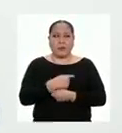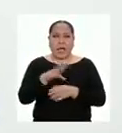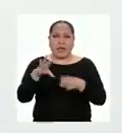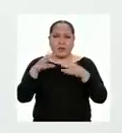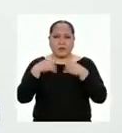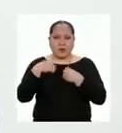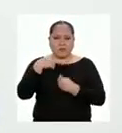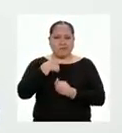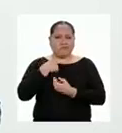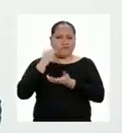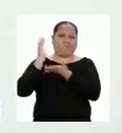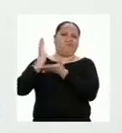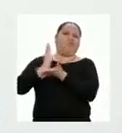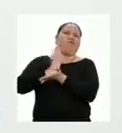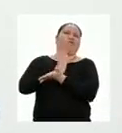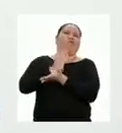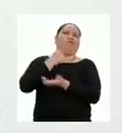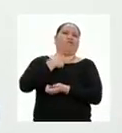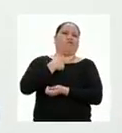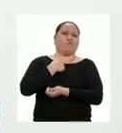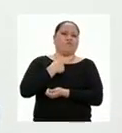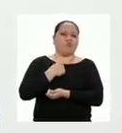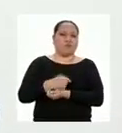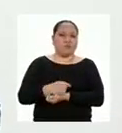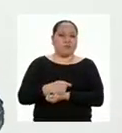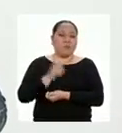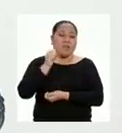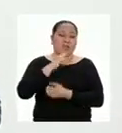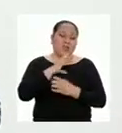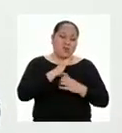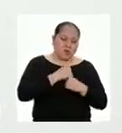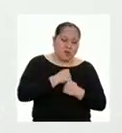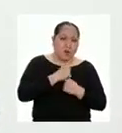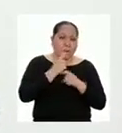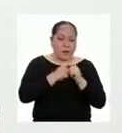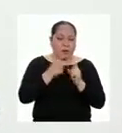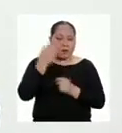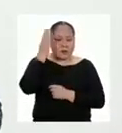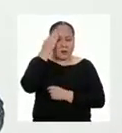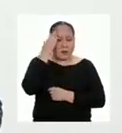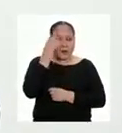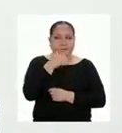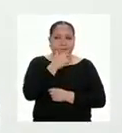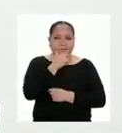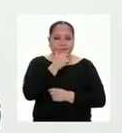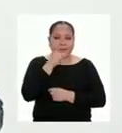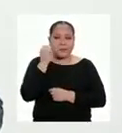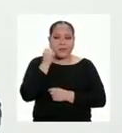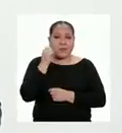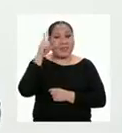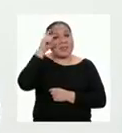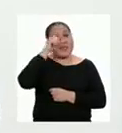rechazada por un grupo. Doloroso, pero notorio. Lo que es más complicado